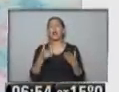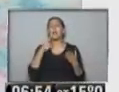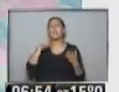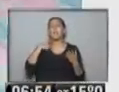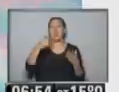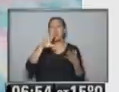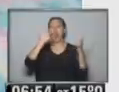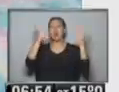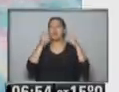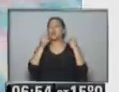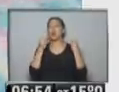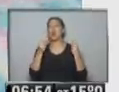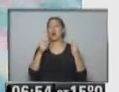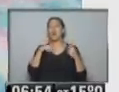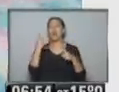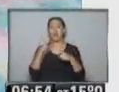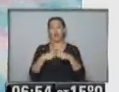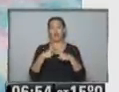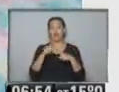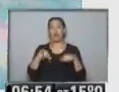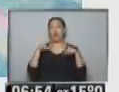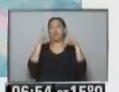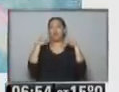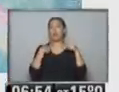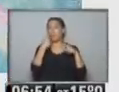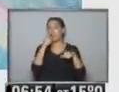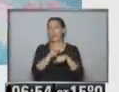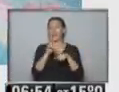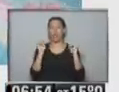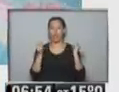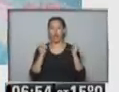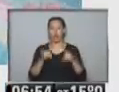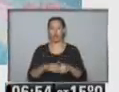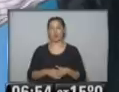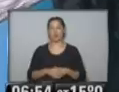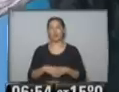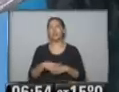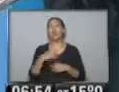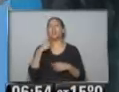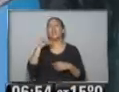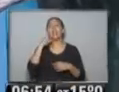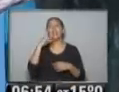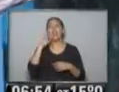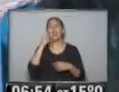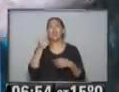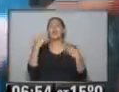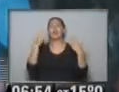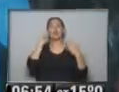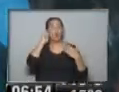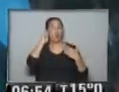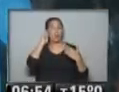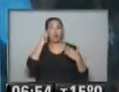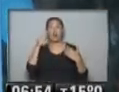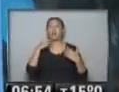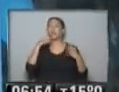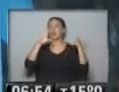que lo festeja. Acá te dejo una foto de mi perrita joven. Lidia, querida, feliz cumpleaños. Feliz cumpleaños. El